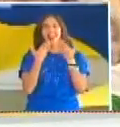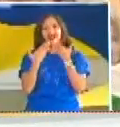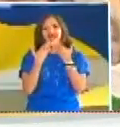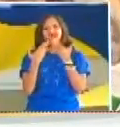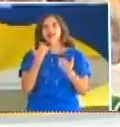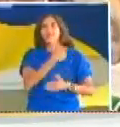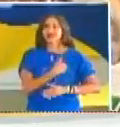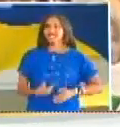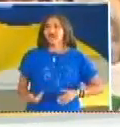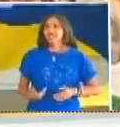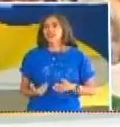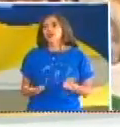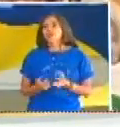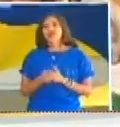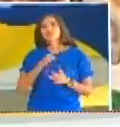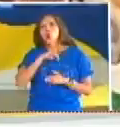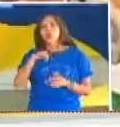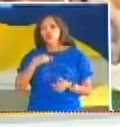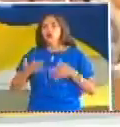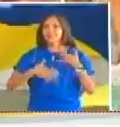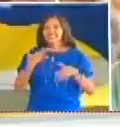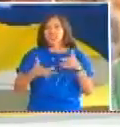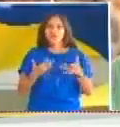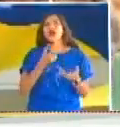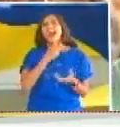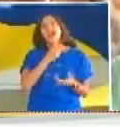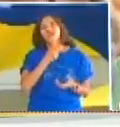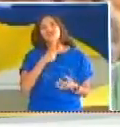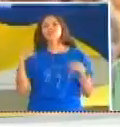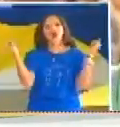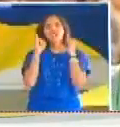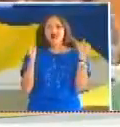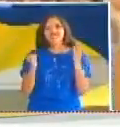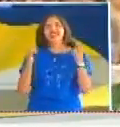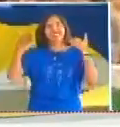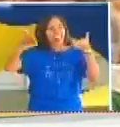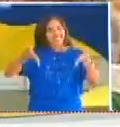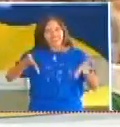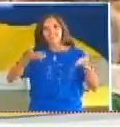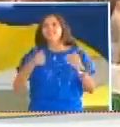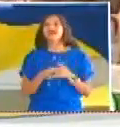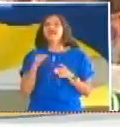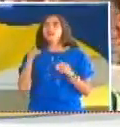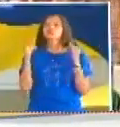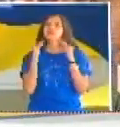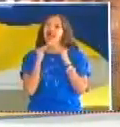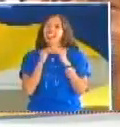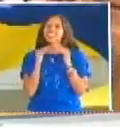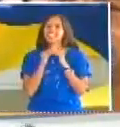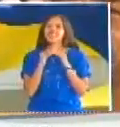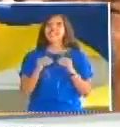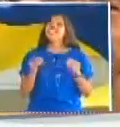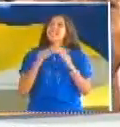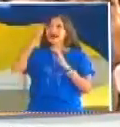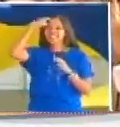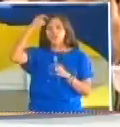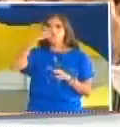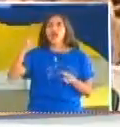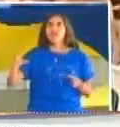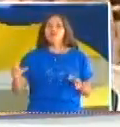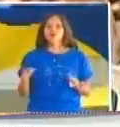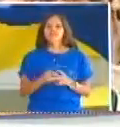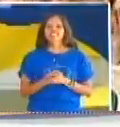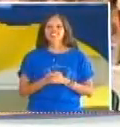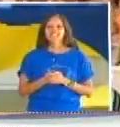gracias, presidente, porque nosotros nos sentimos a gusto y felices de estar aquí en su casa, en la casa del pueblo, en